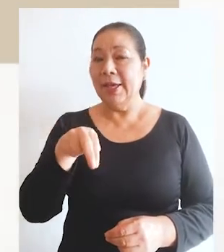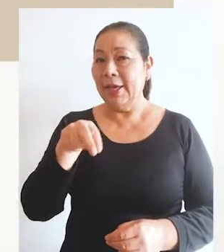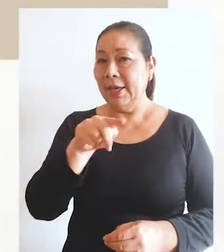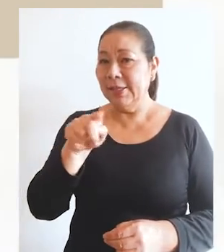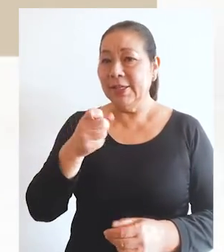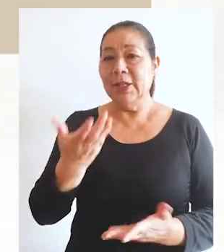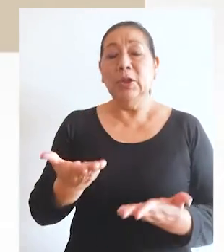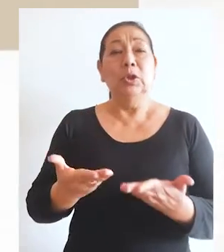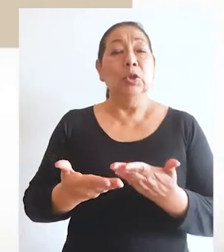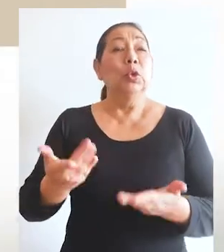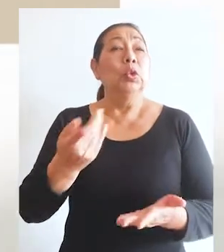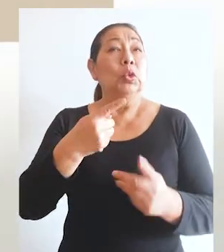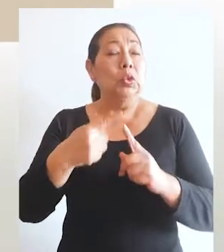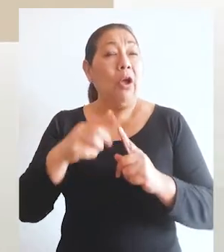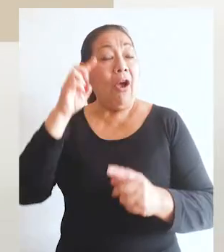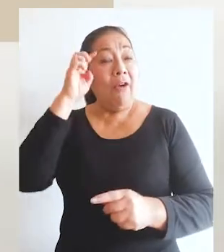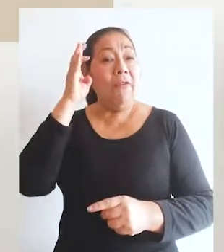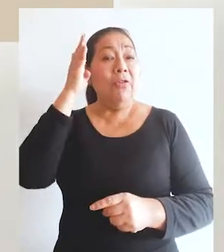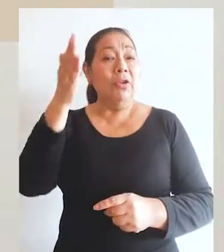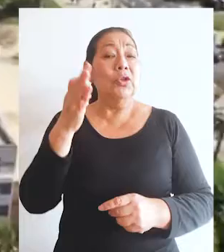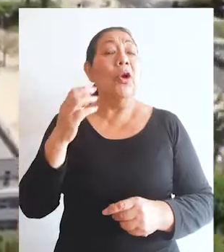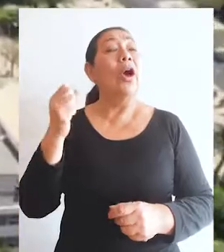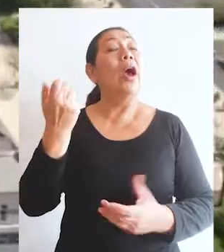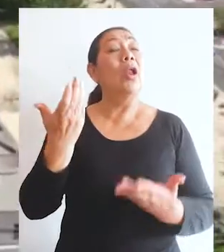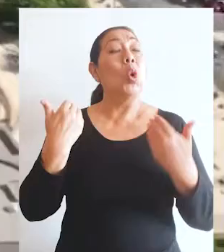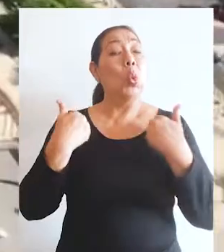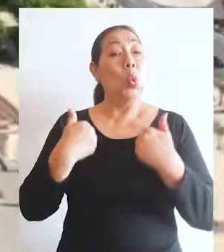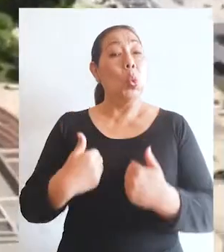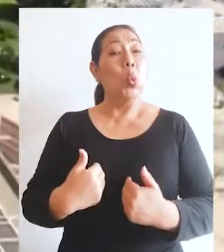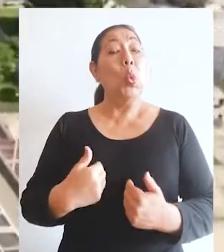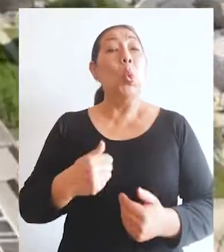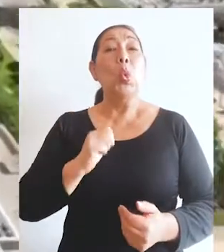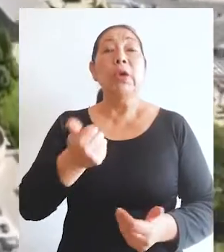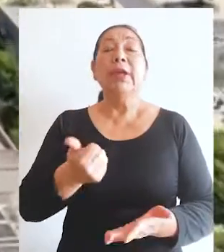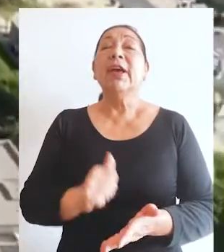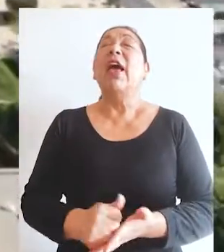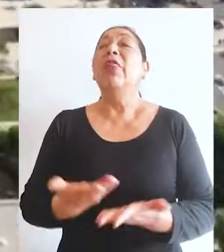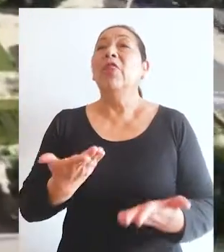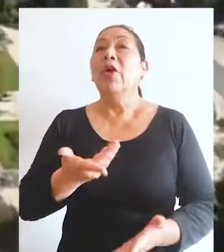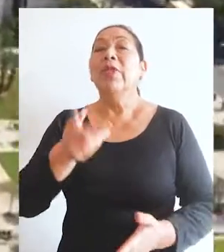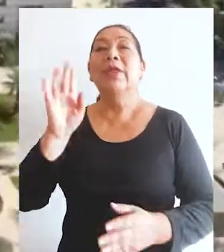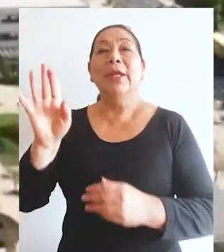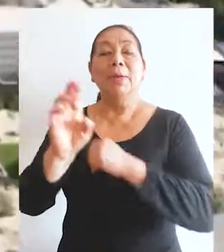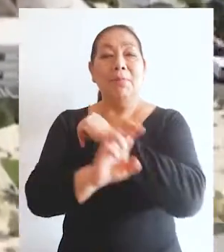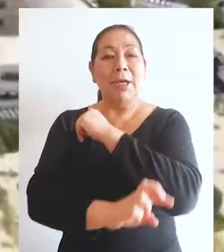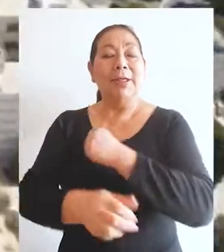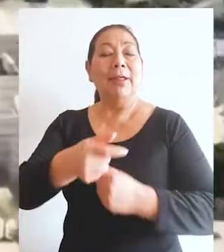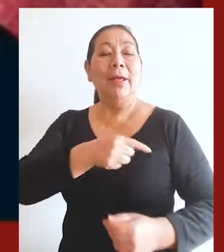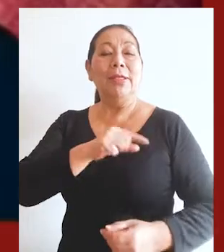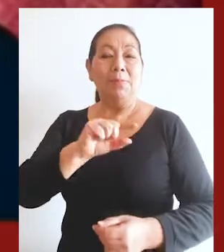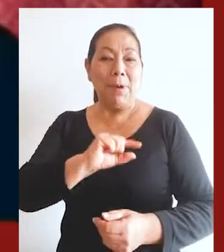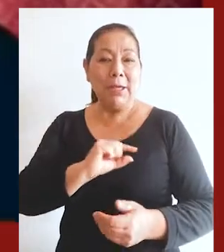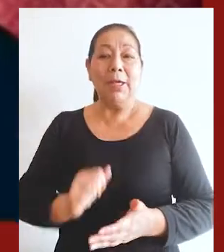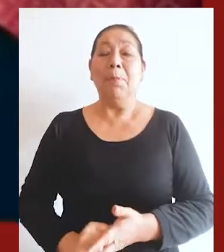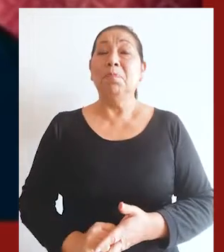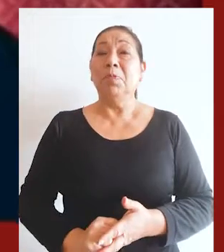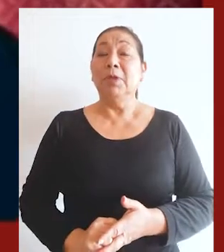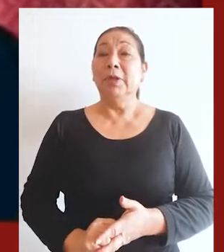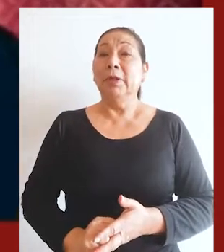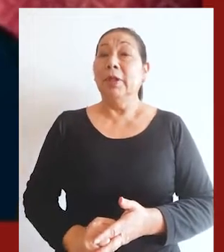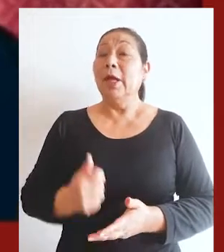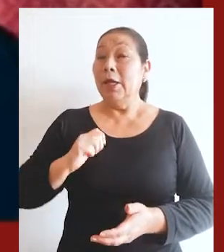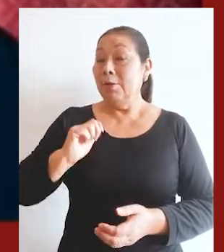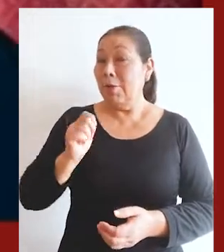Atienza, catedrático de Filosofía del Derecho en la Universidad de Alicante, en España.